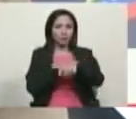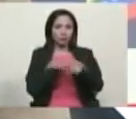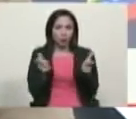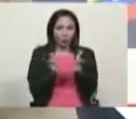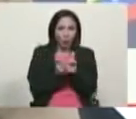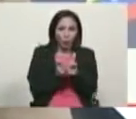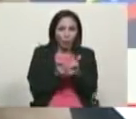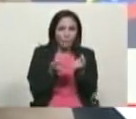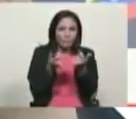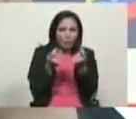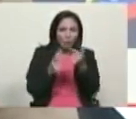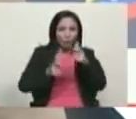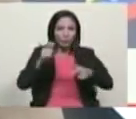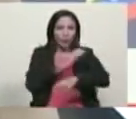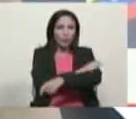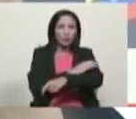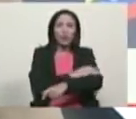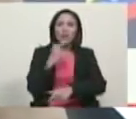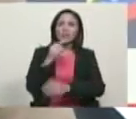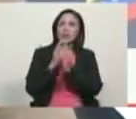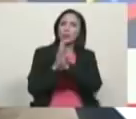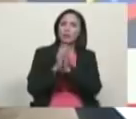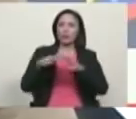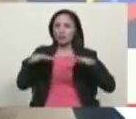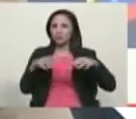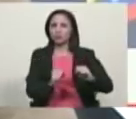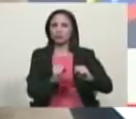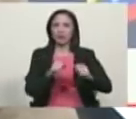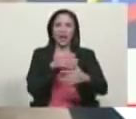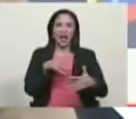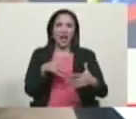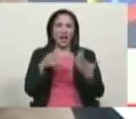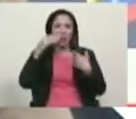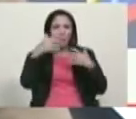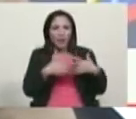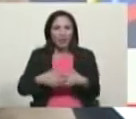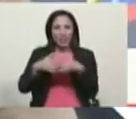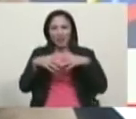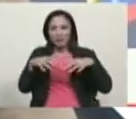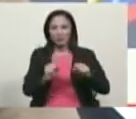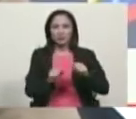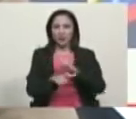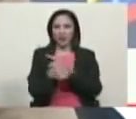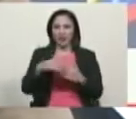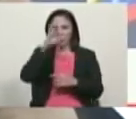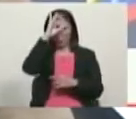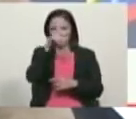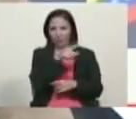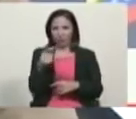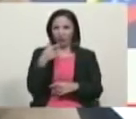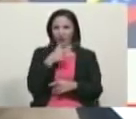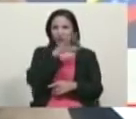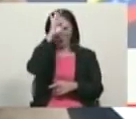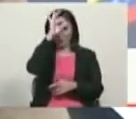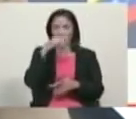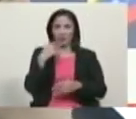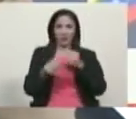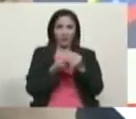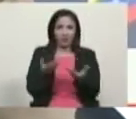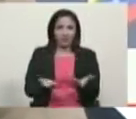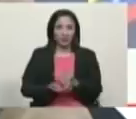opositores pidan la intervención militar de su propia patria. Insensato. No saben lo que dicen, no saben lo que